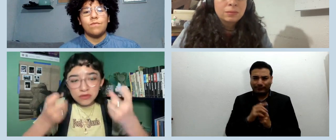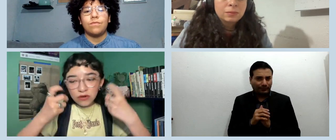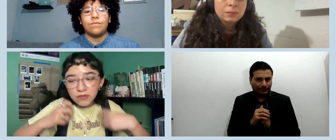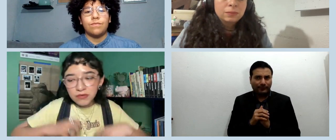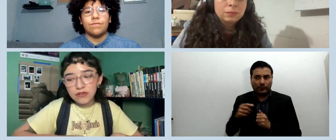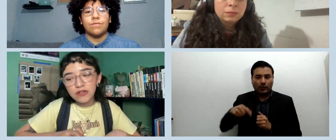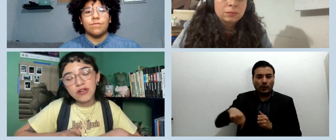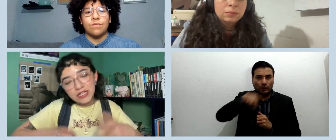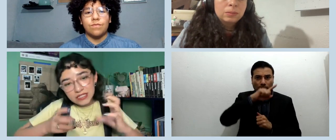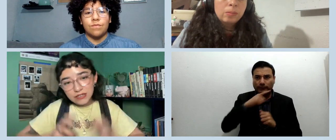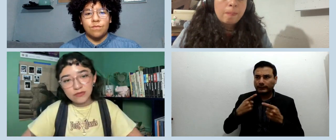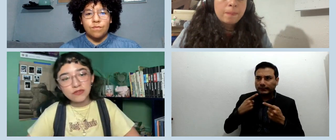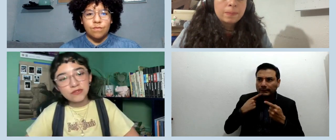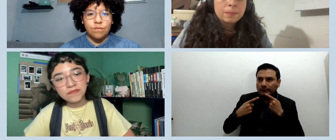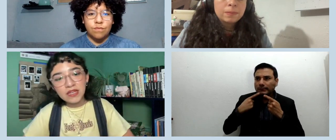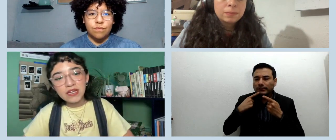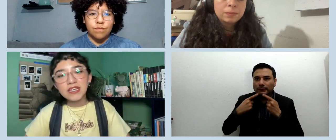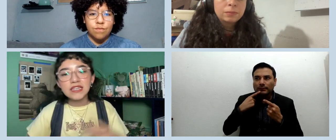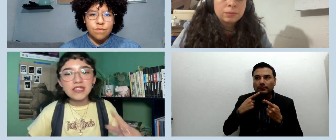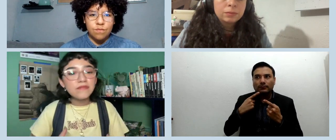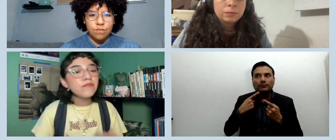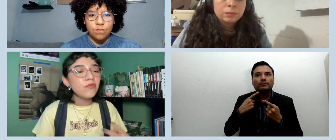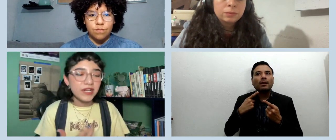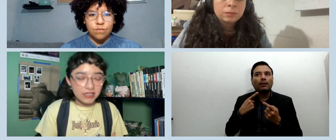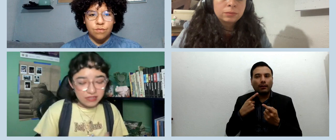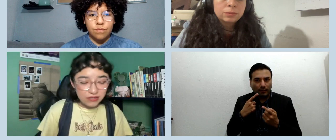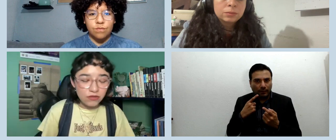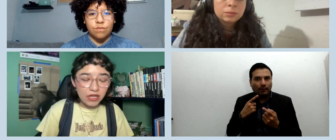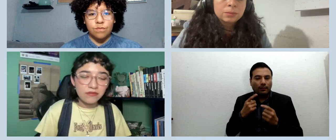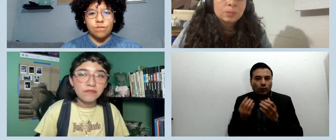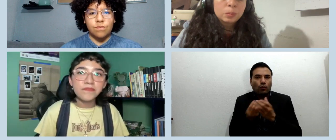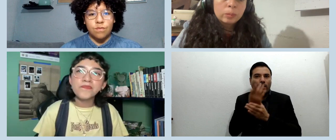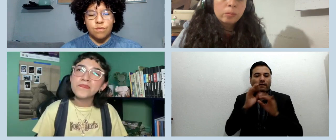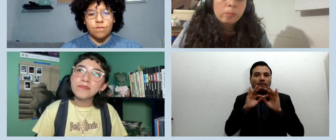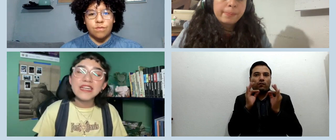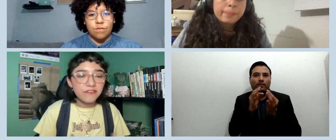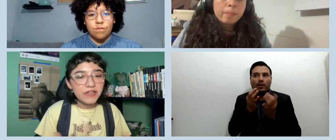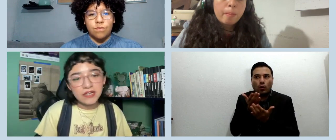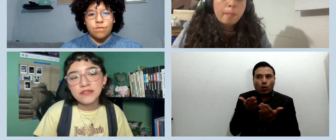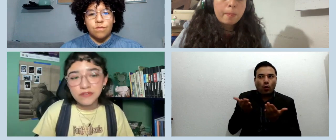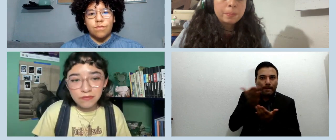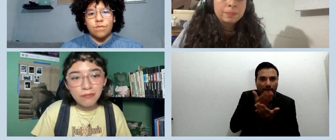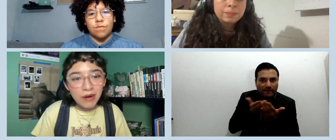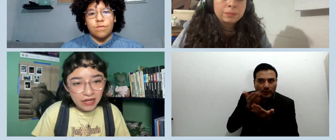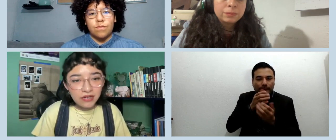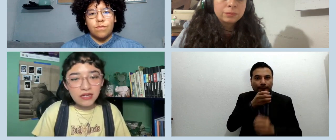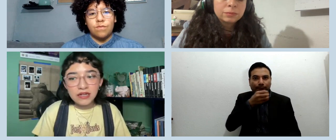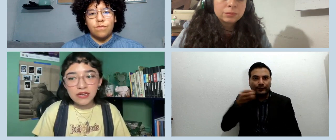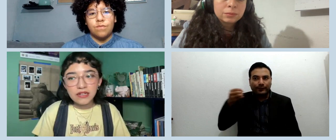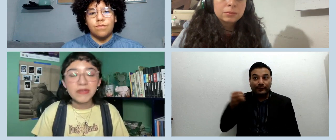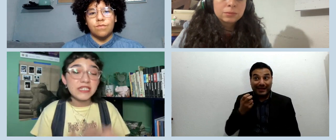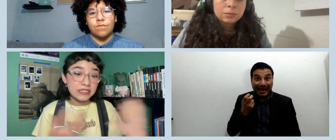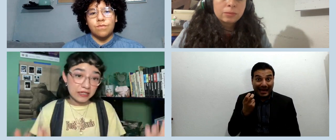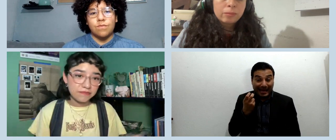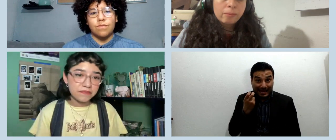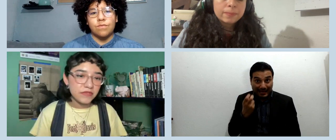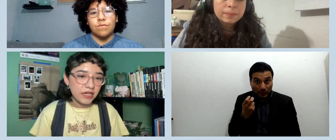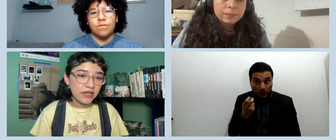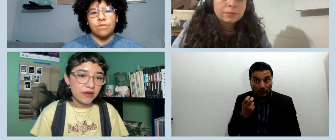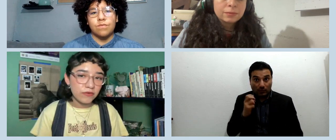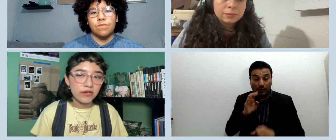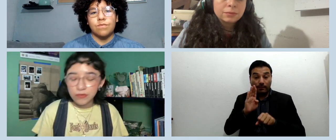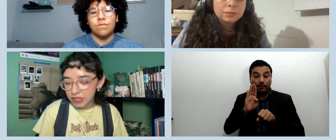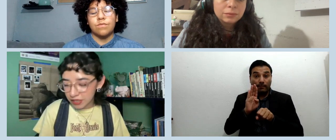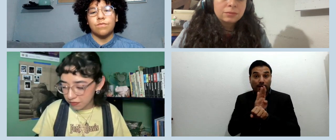estamos conviviendo y organizándonos Y qué tan buenas o tan benéficas son para el bienestar